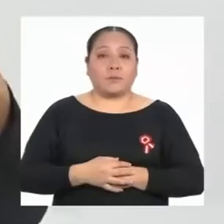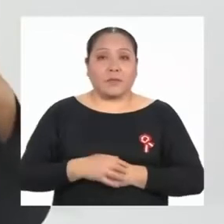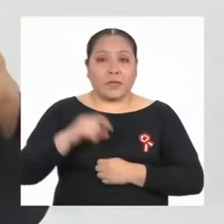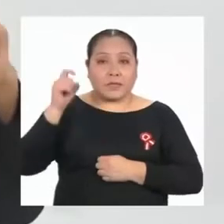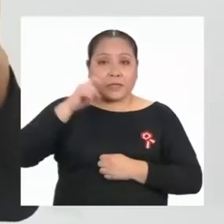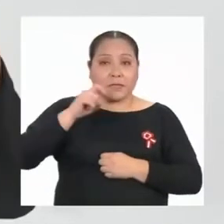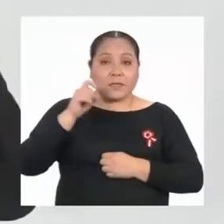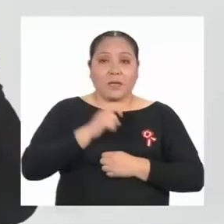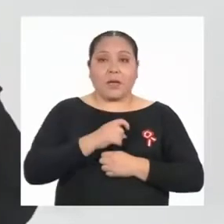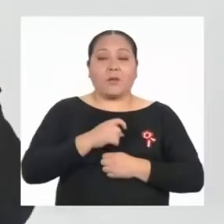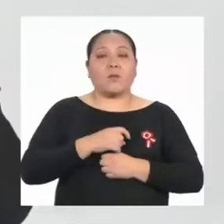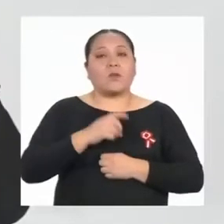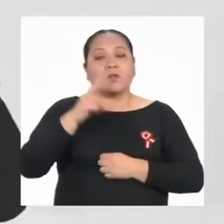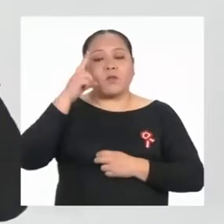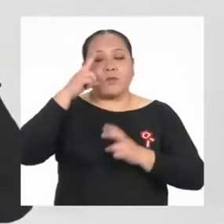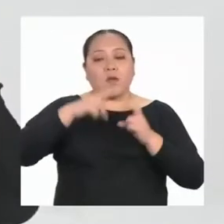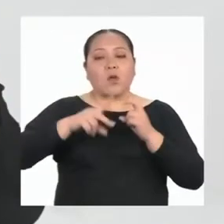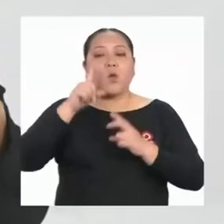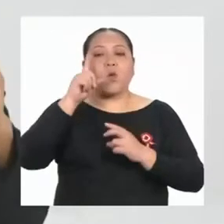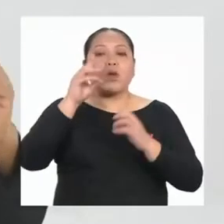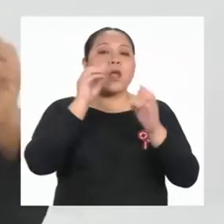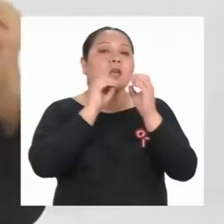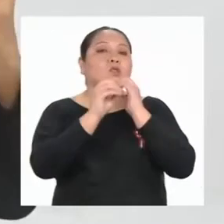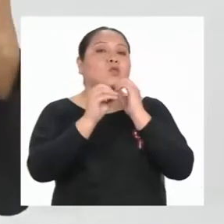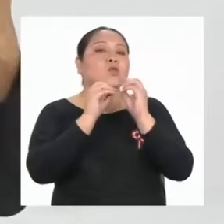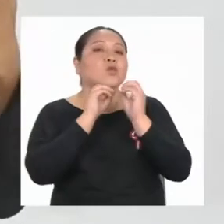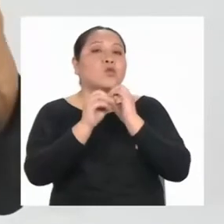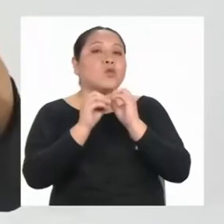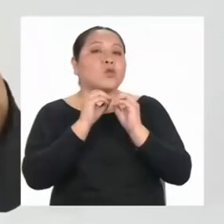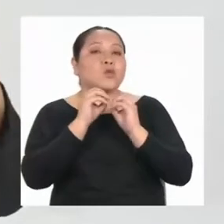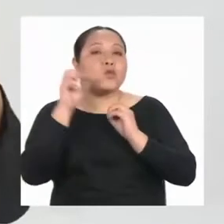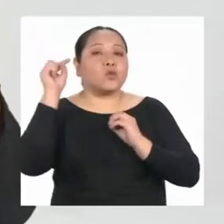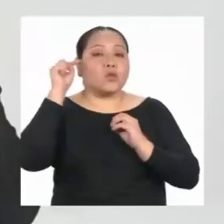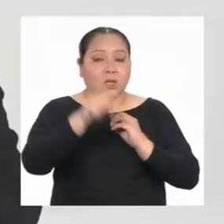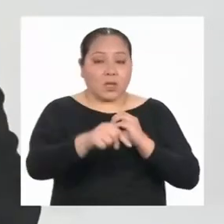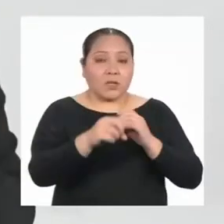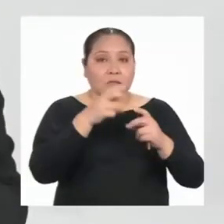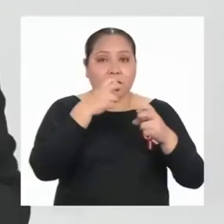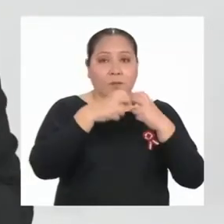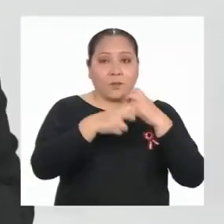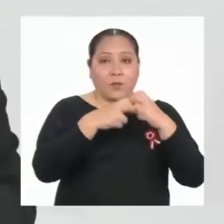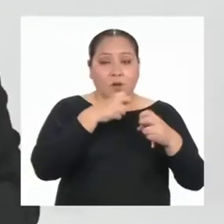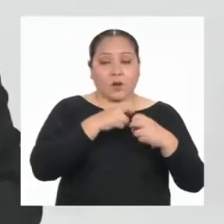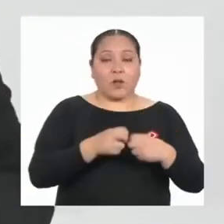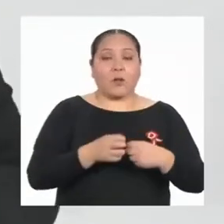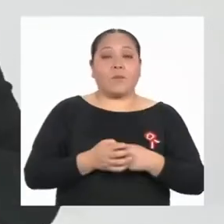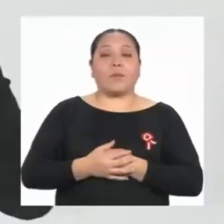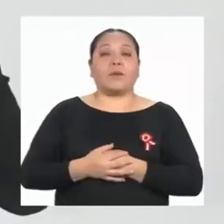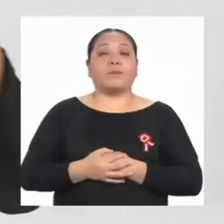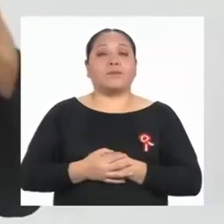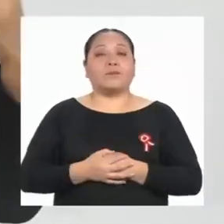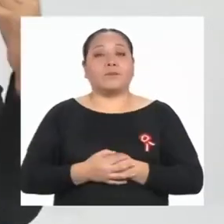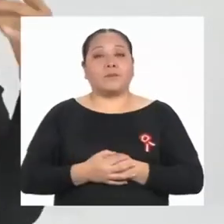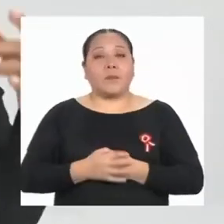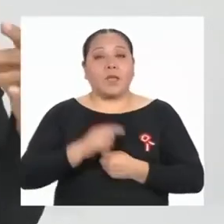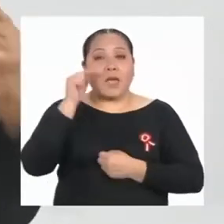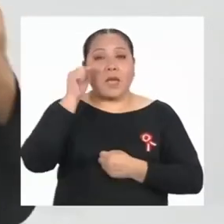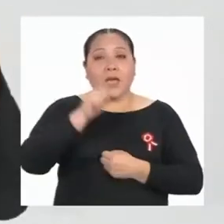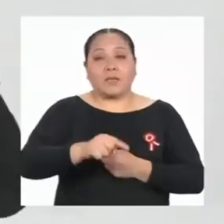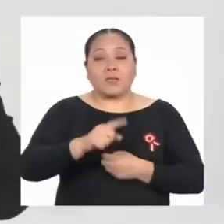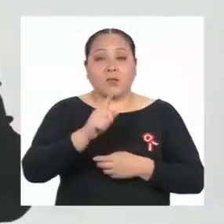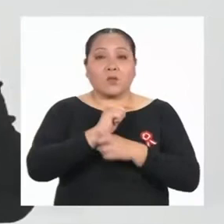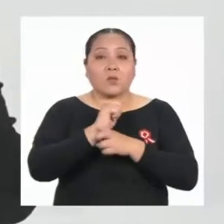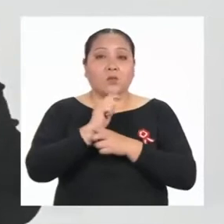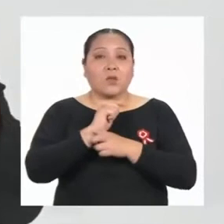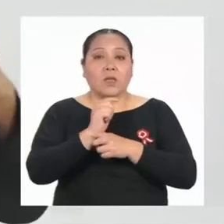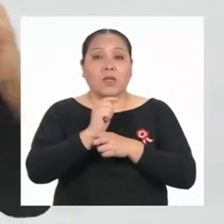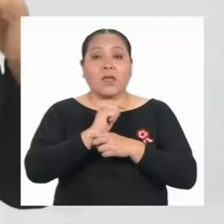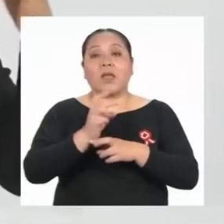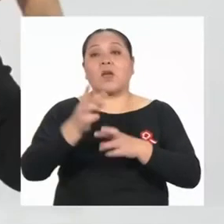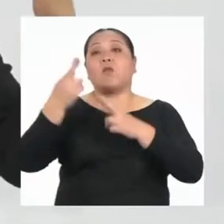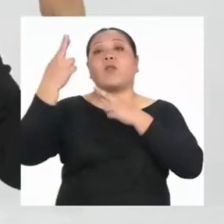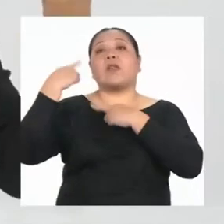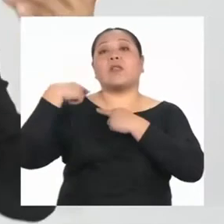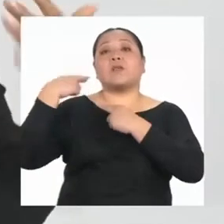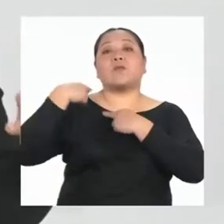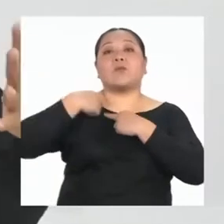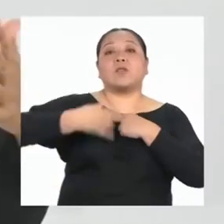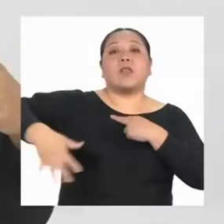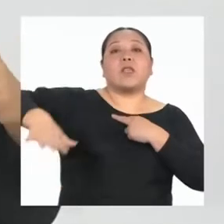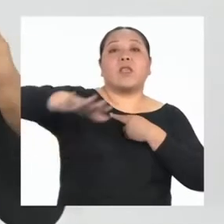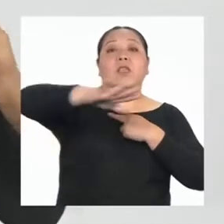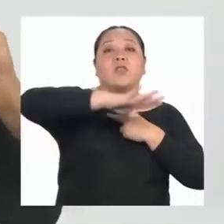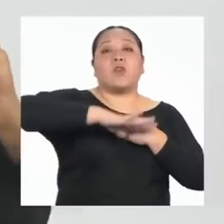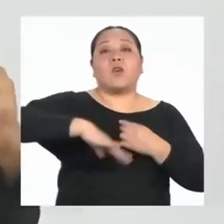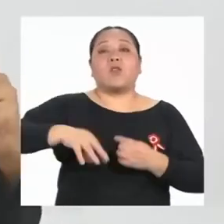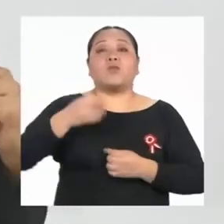Debemos plantear una alternativa de solución a este problema social. Es una tarea de todos porque